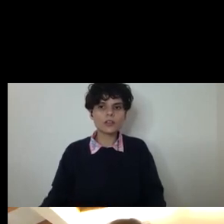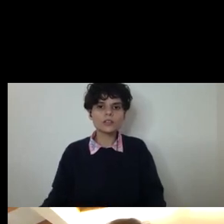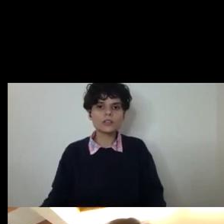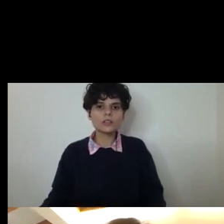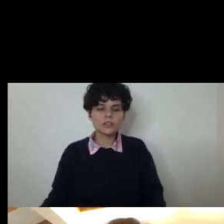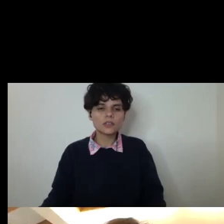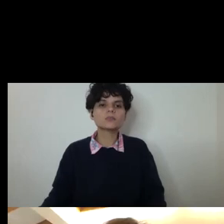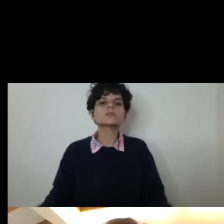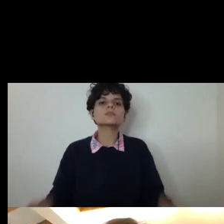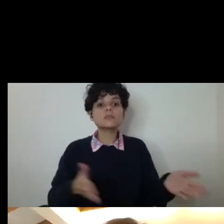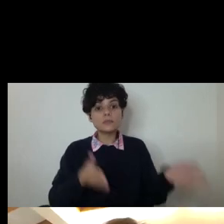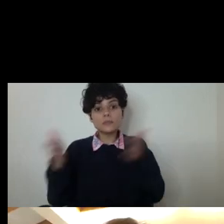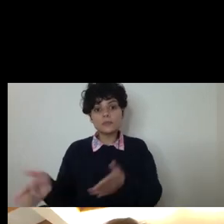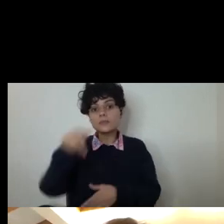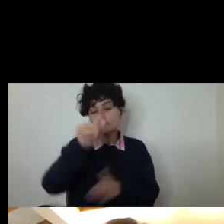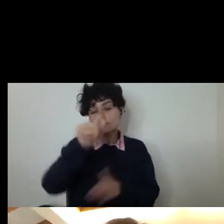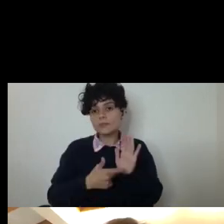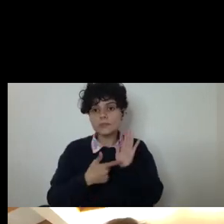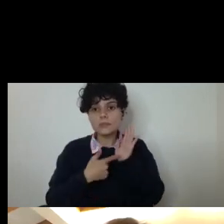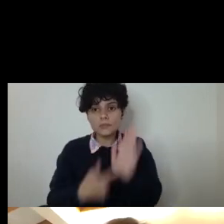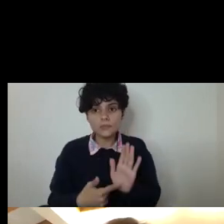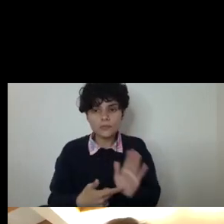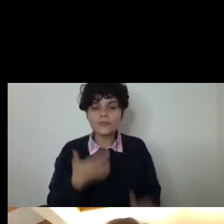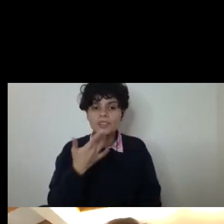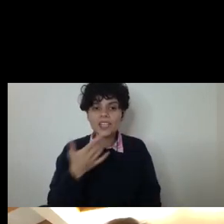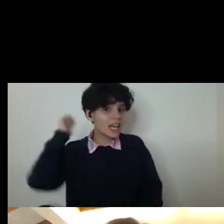Lo que les quería mostrar es cómo las neuronas de hipocampo expresan